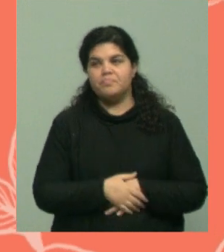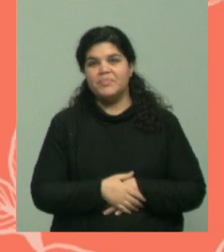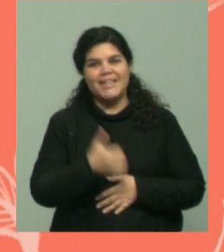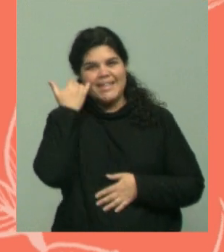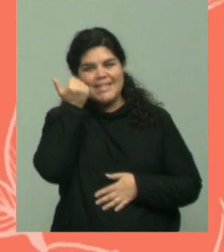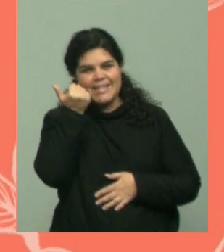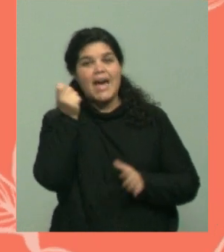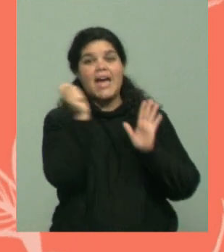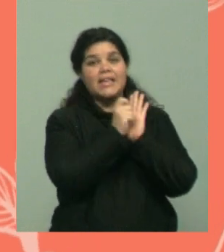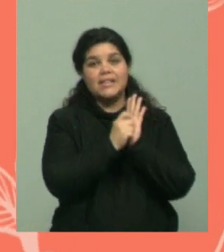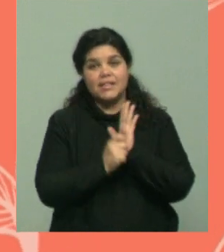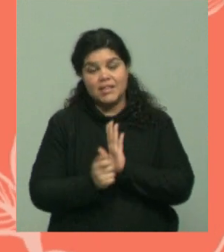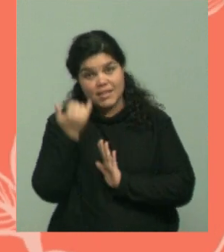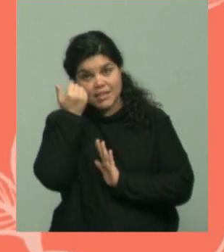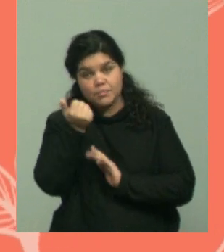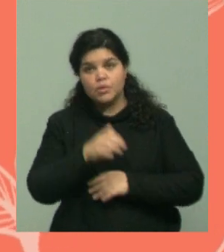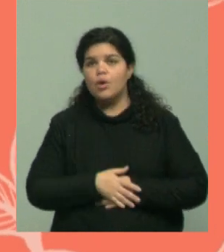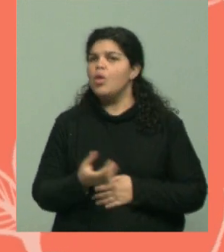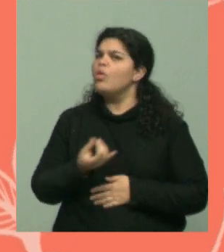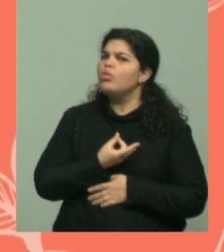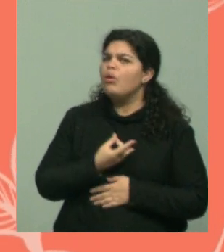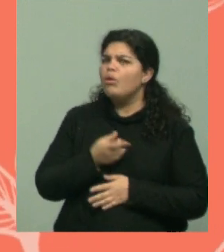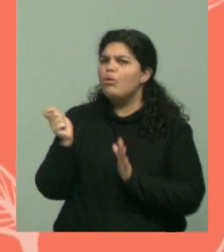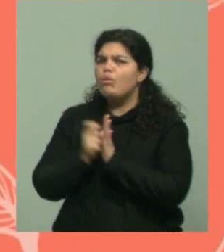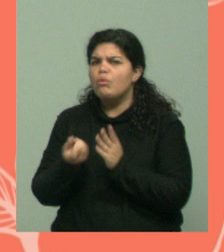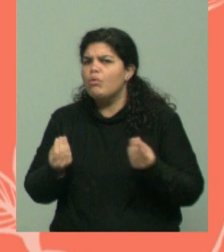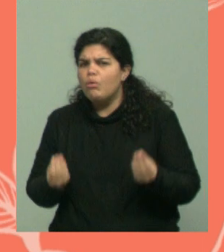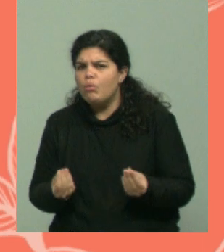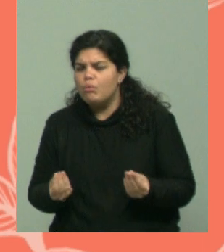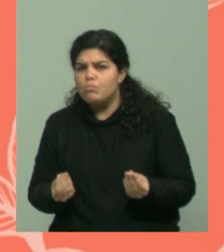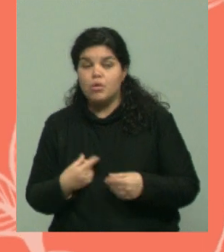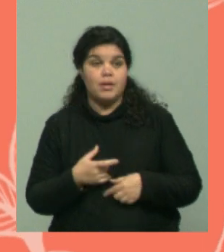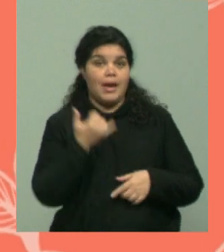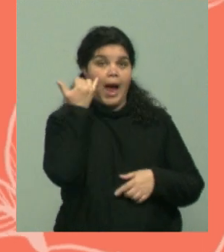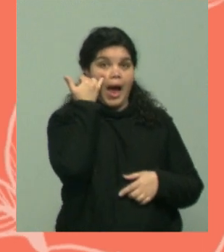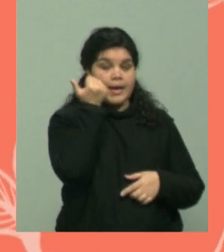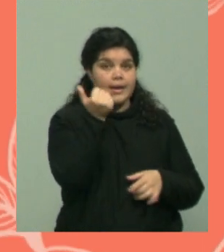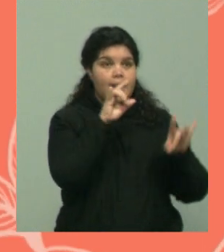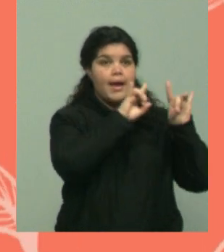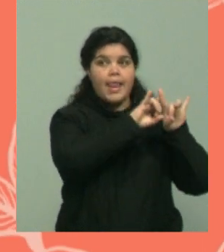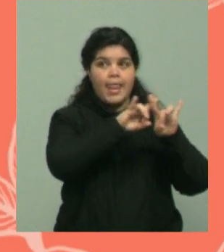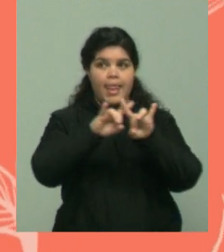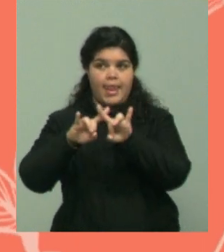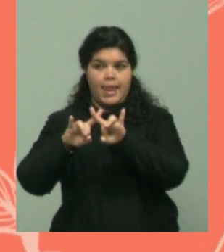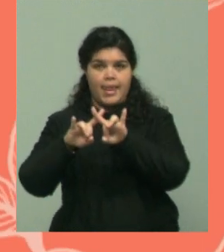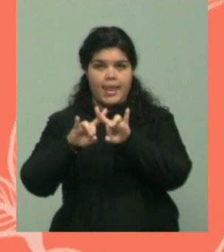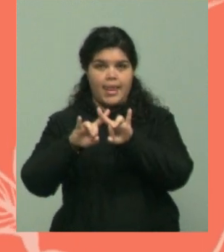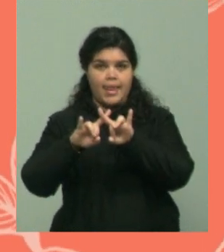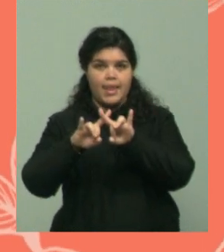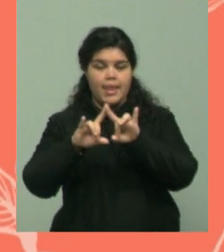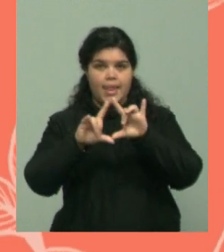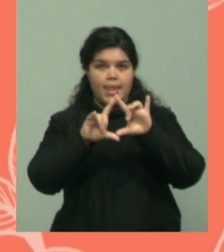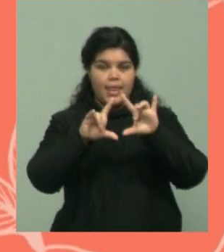cierta cantidad de inscriptos. ¿Dónde se tienen que inscribir? Mira, tenemos un link ahí en la publicidad que